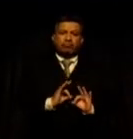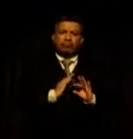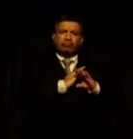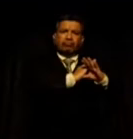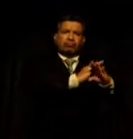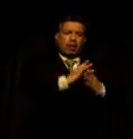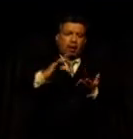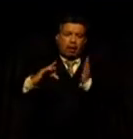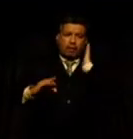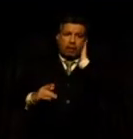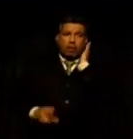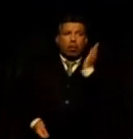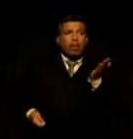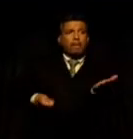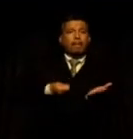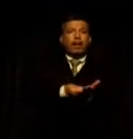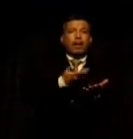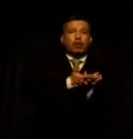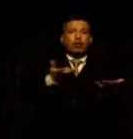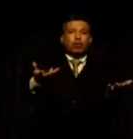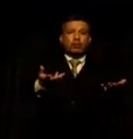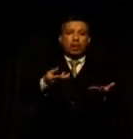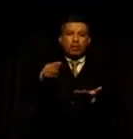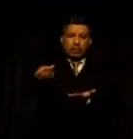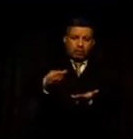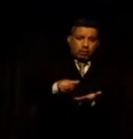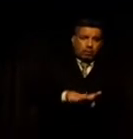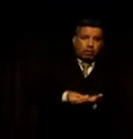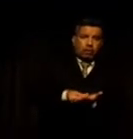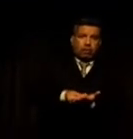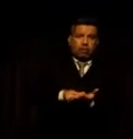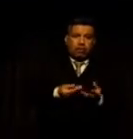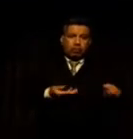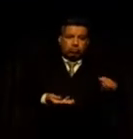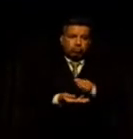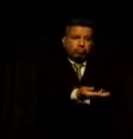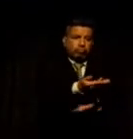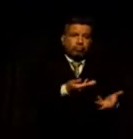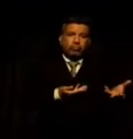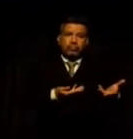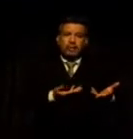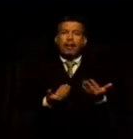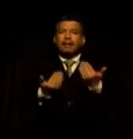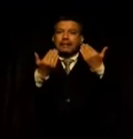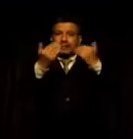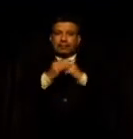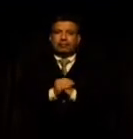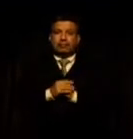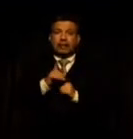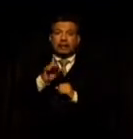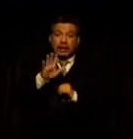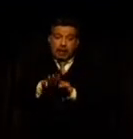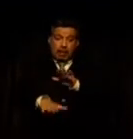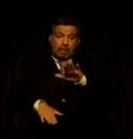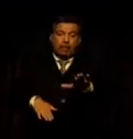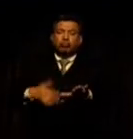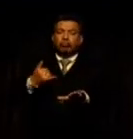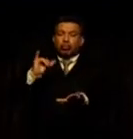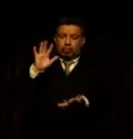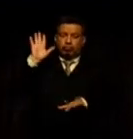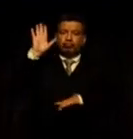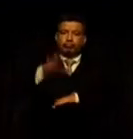del teléfono pagar recibir hacer una transacción y yo creo que ese paso lo hemos dado